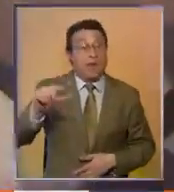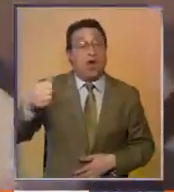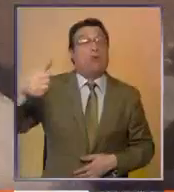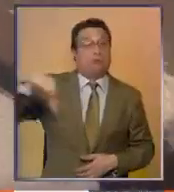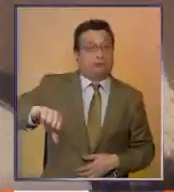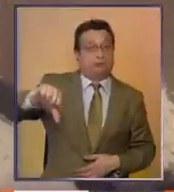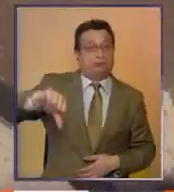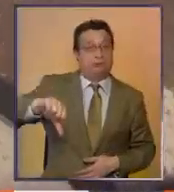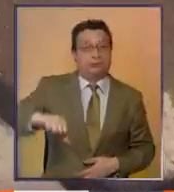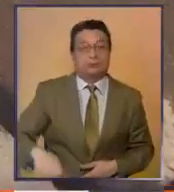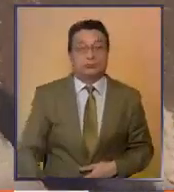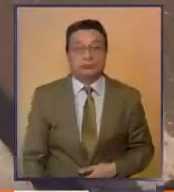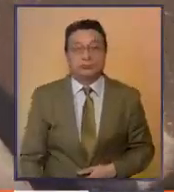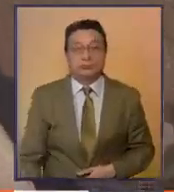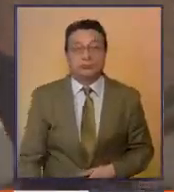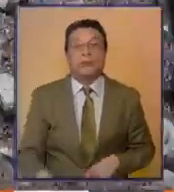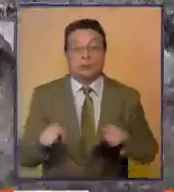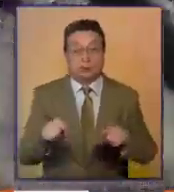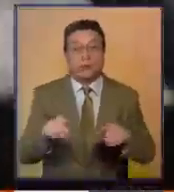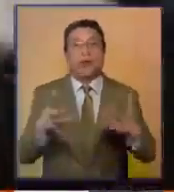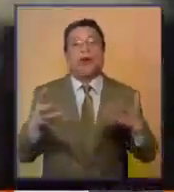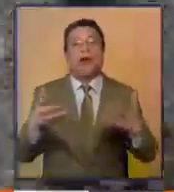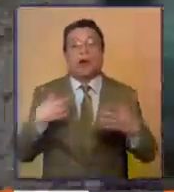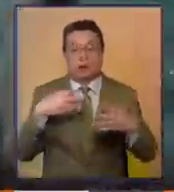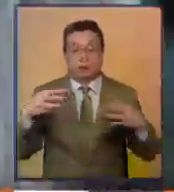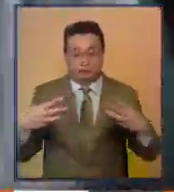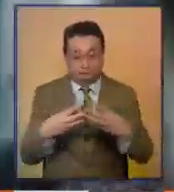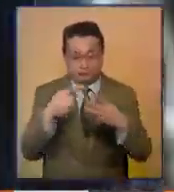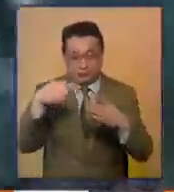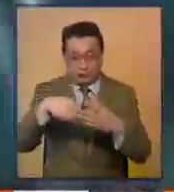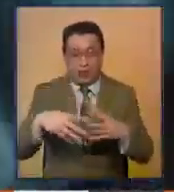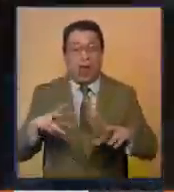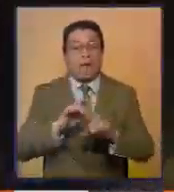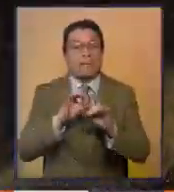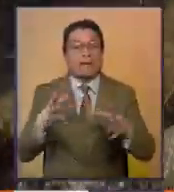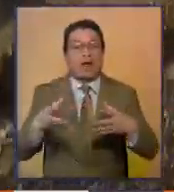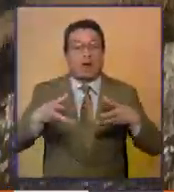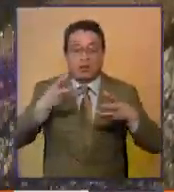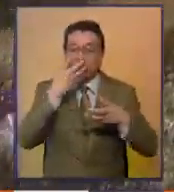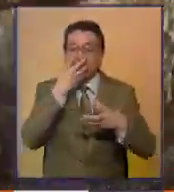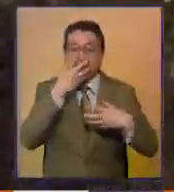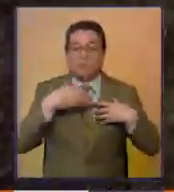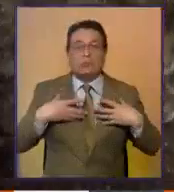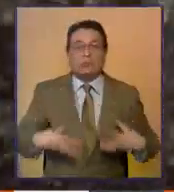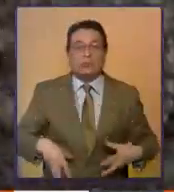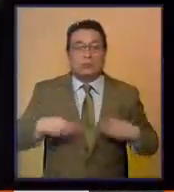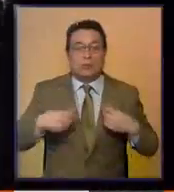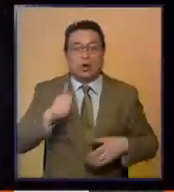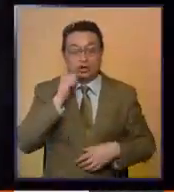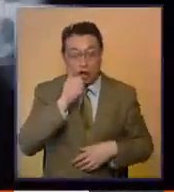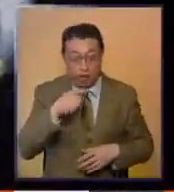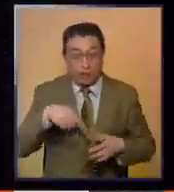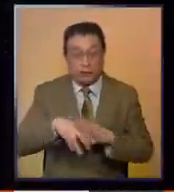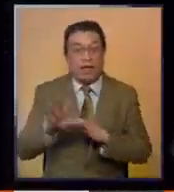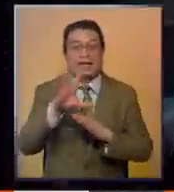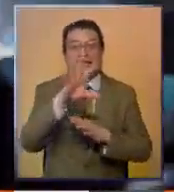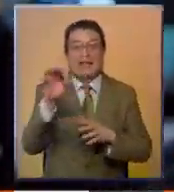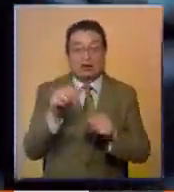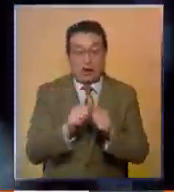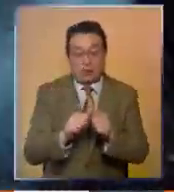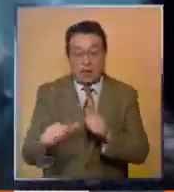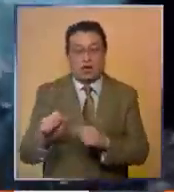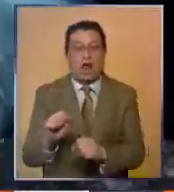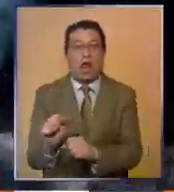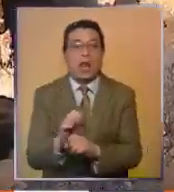abajo. Así ingresan a la red con equipos especiales para la respiración. Al día, estos trabajadores limpian unos 500 metros de